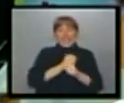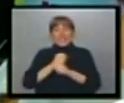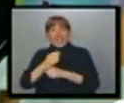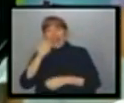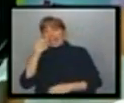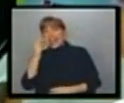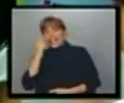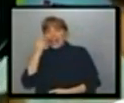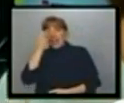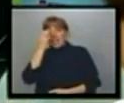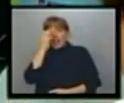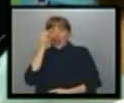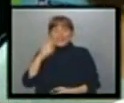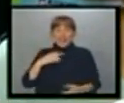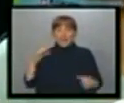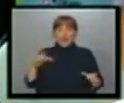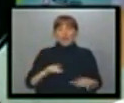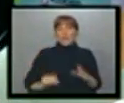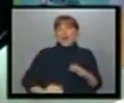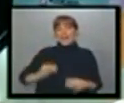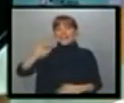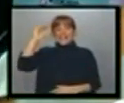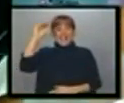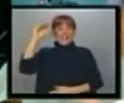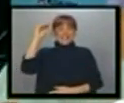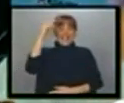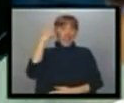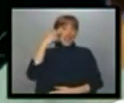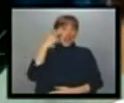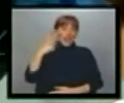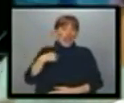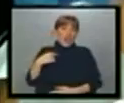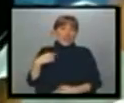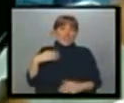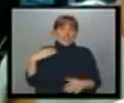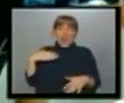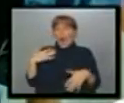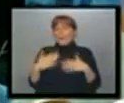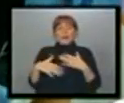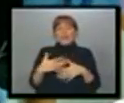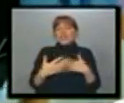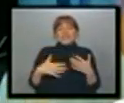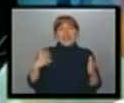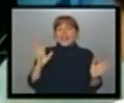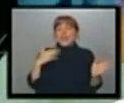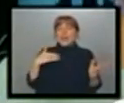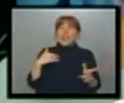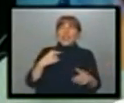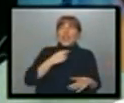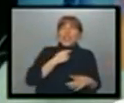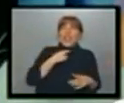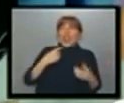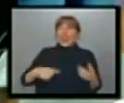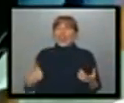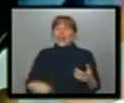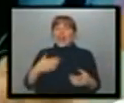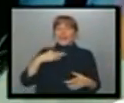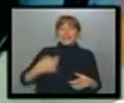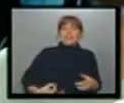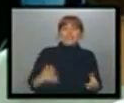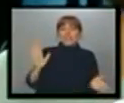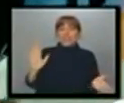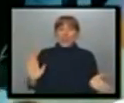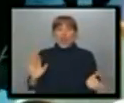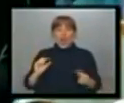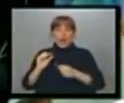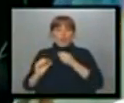donde uno crece así como de golpe, ¿no? Y estoy en ese proceso, como sabiendo qué quiero, tomando decisiones, independizándome